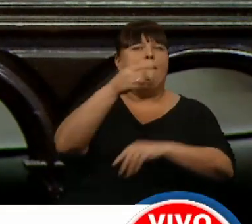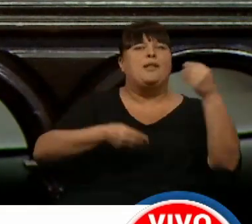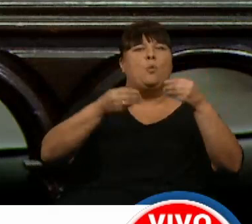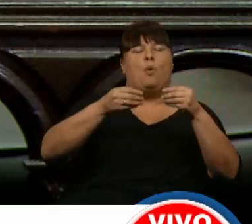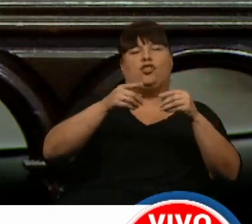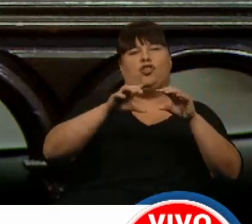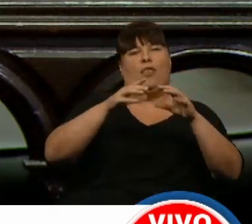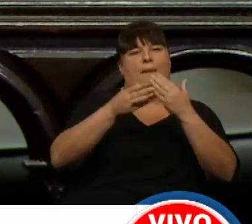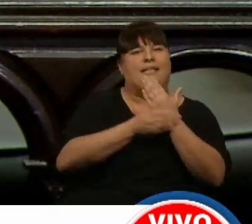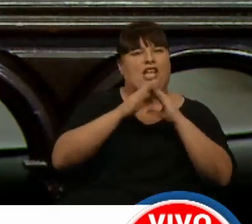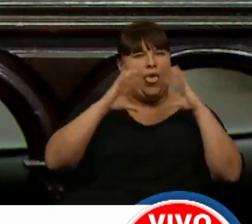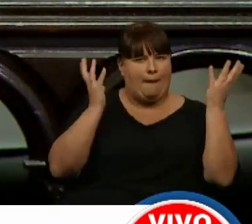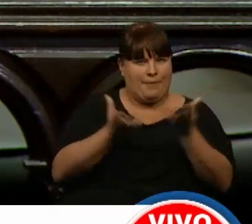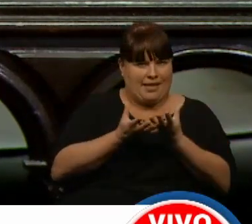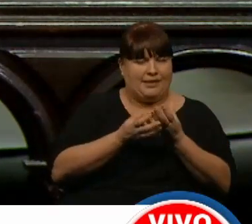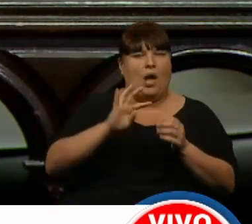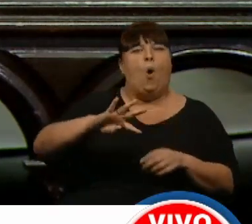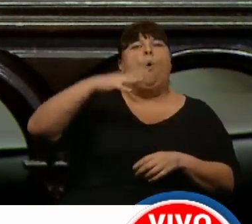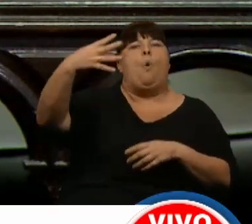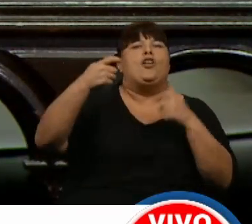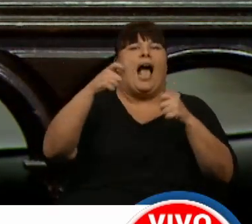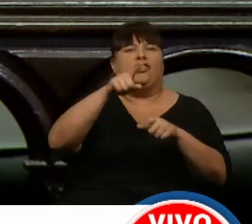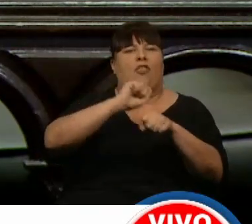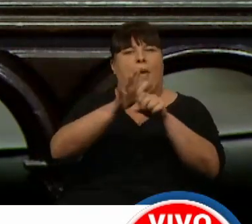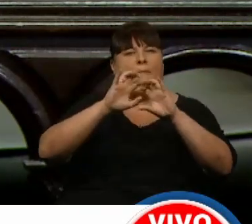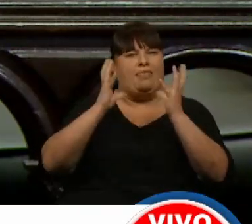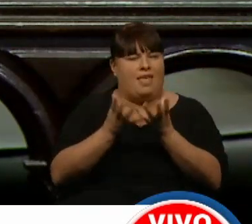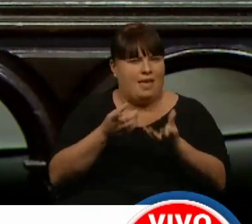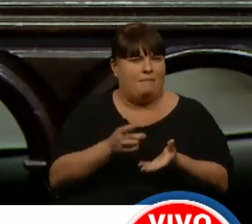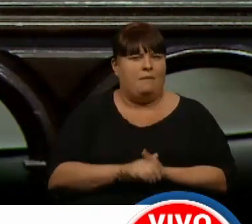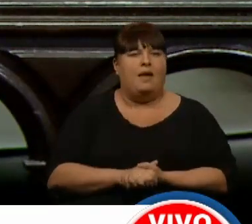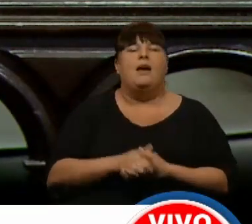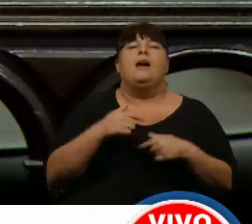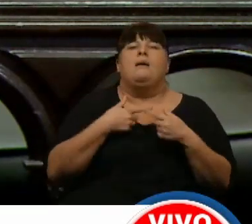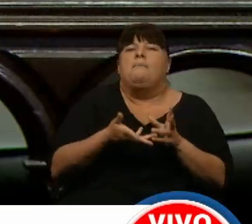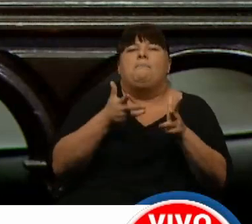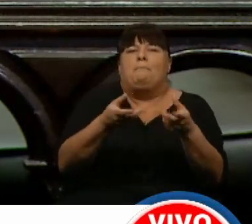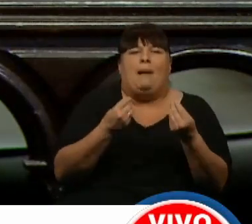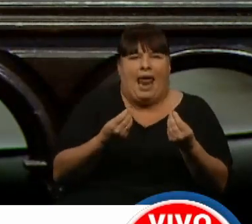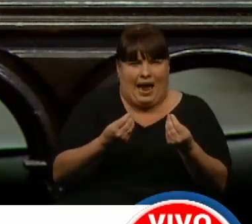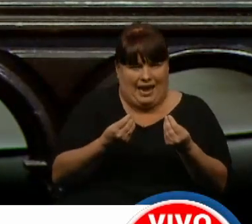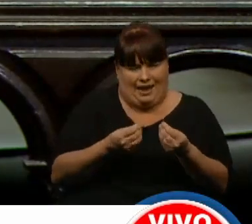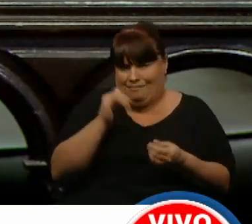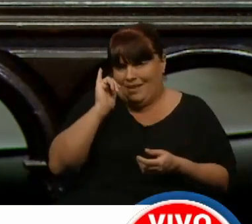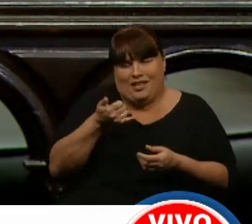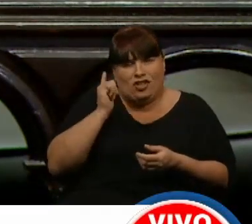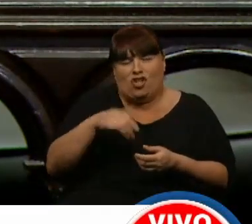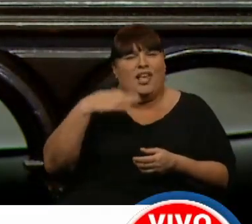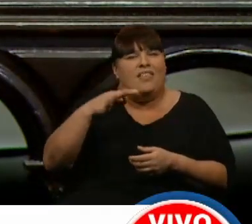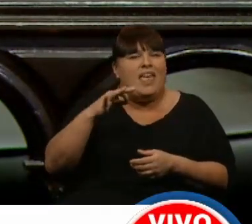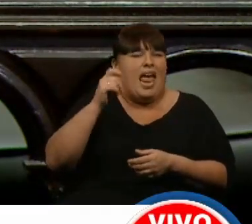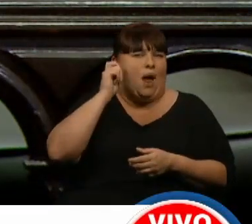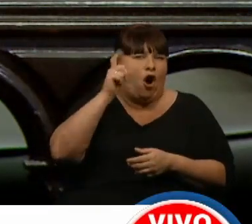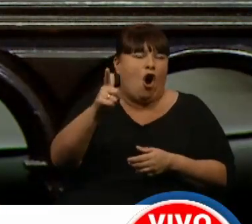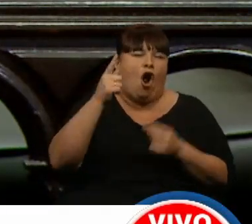Ministerio de Ambiente, 4 veces los gastos de la pandemia. Entonces, ¿a qué voy con esto? A que indudablemente tenemos que